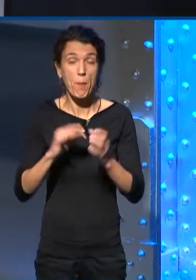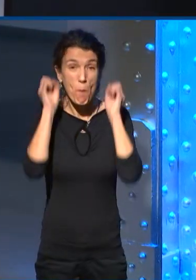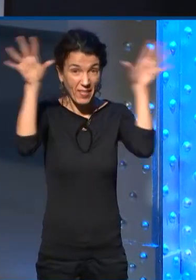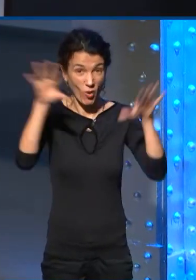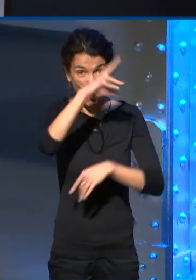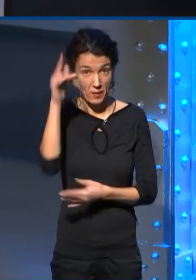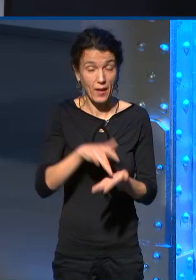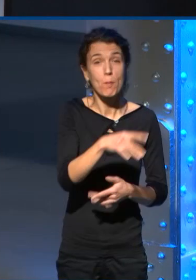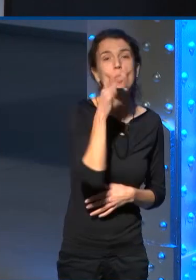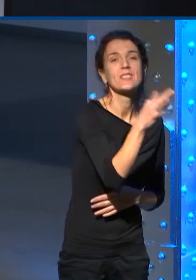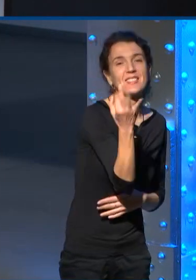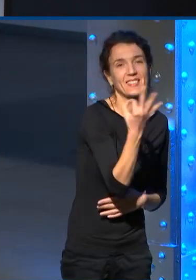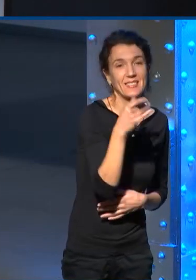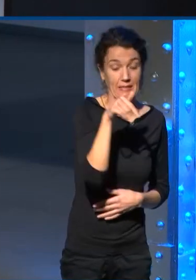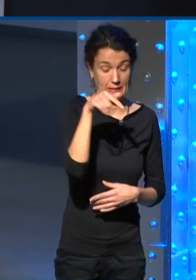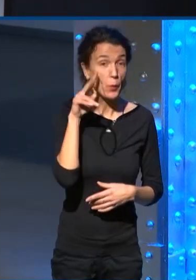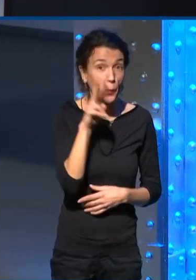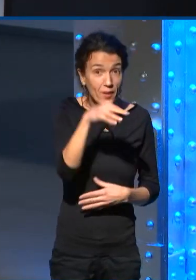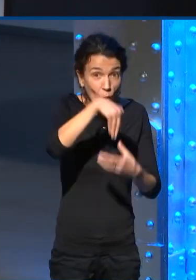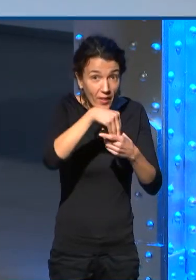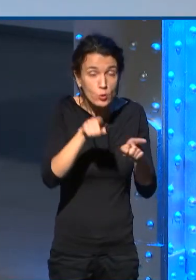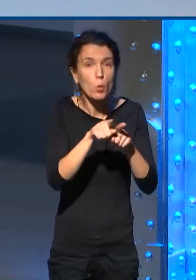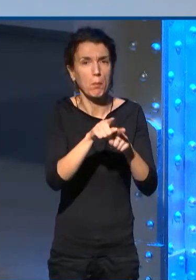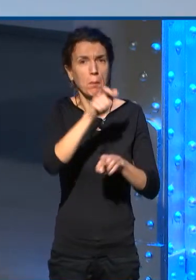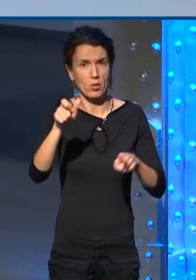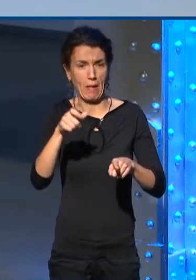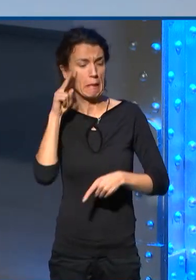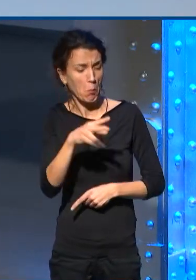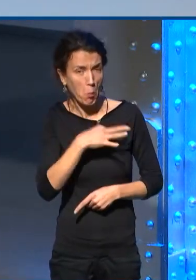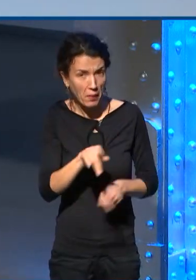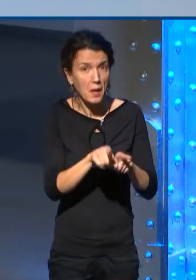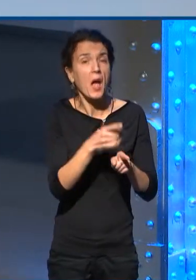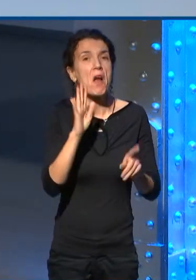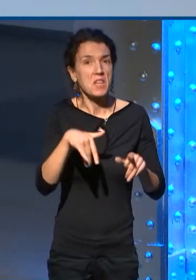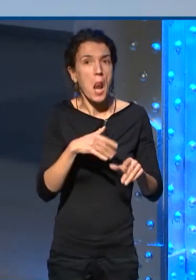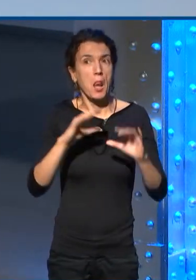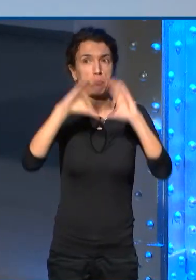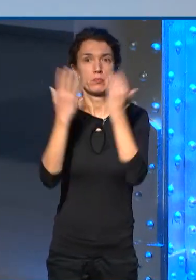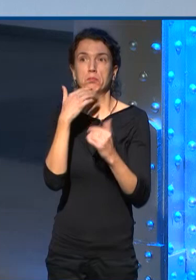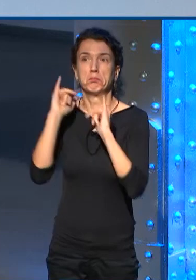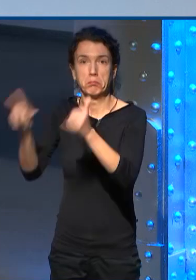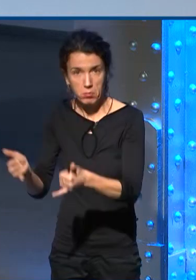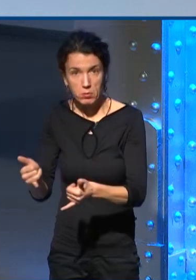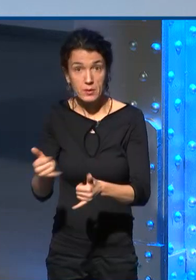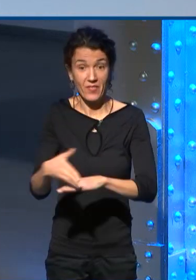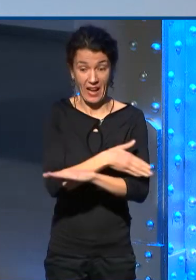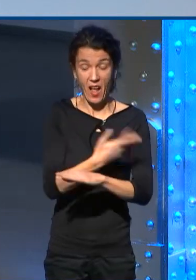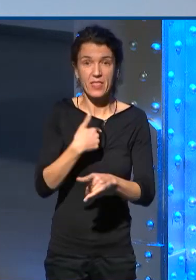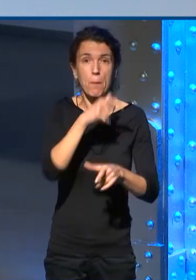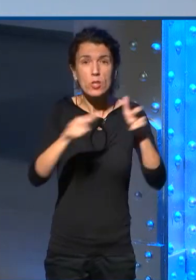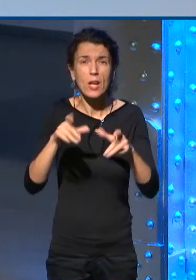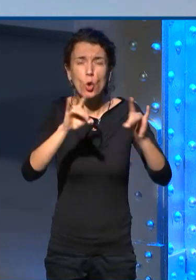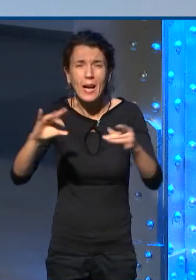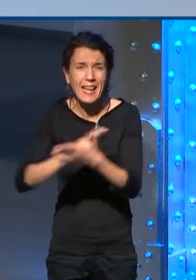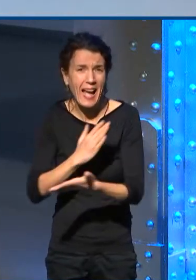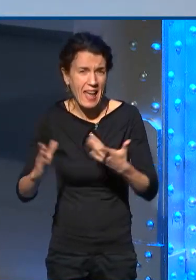marcianos, tiene la parte buena de que lo que estamos viendo y es accesible para nosotros y somos capaces de llegar a Marte es algo que nadie ha tocado en miles de millones